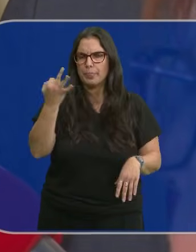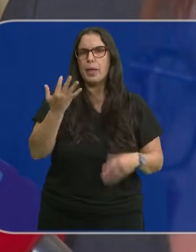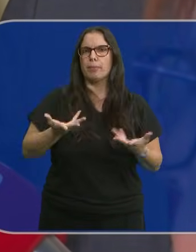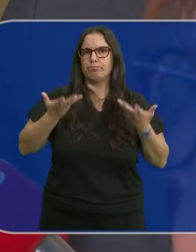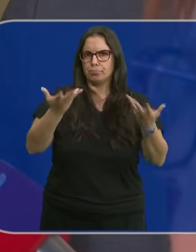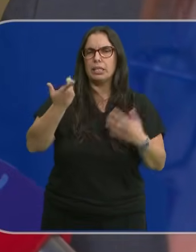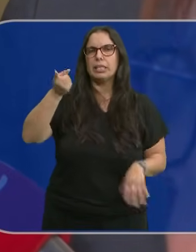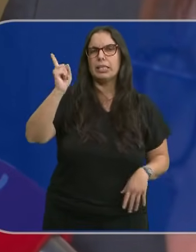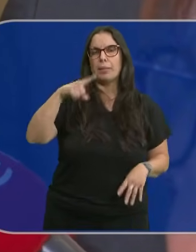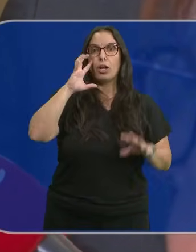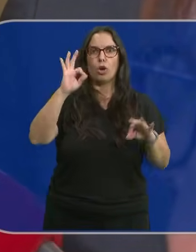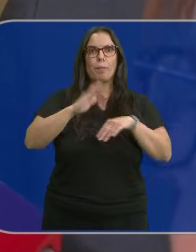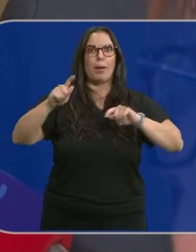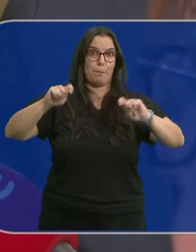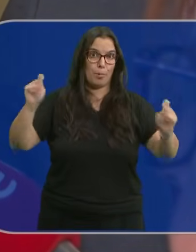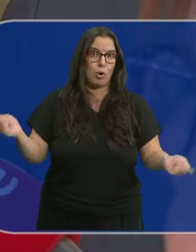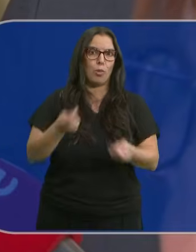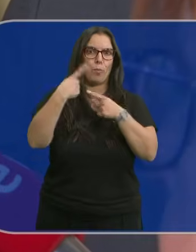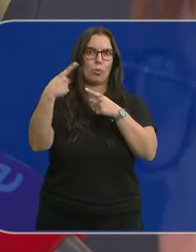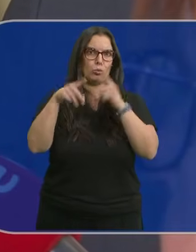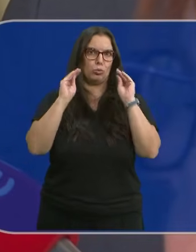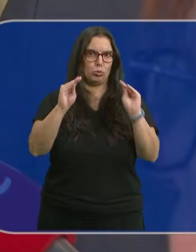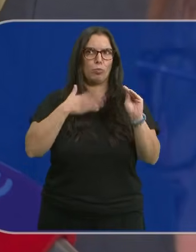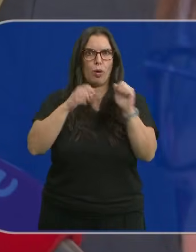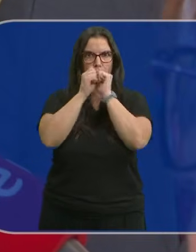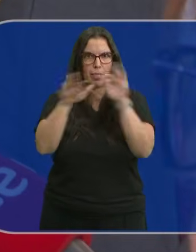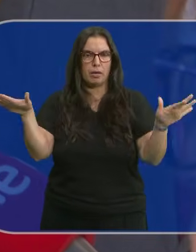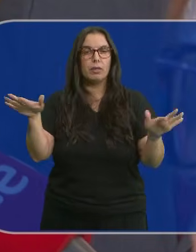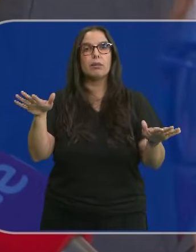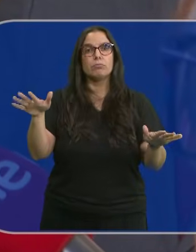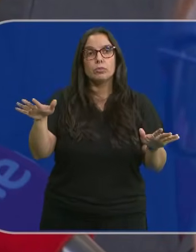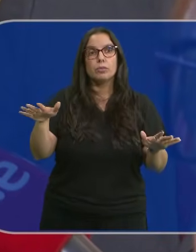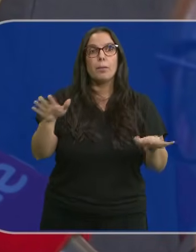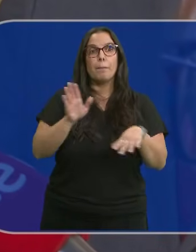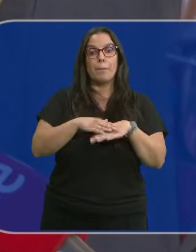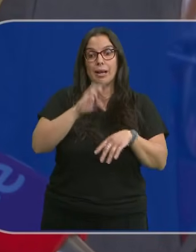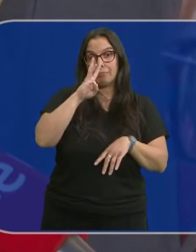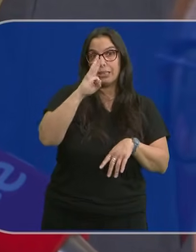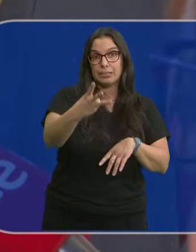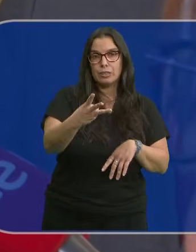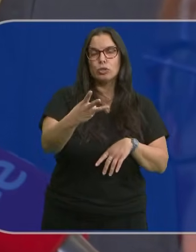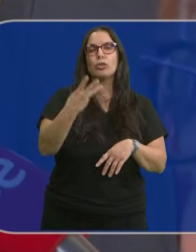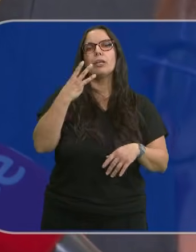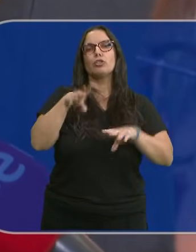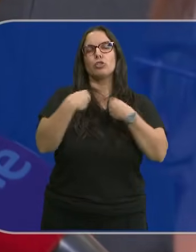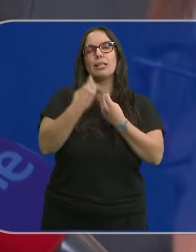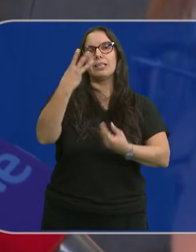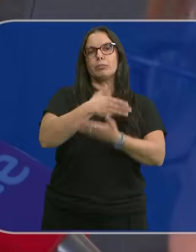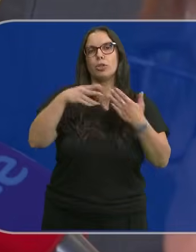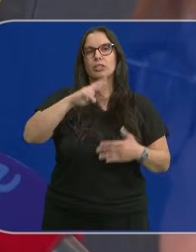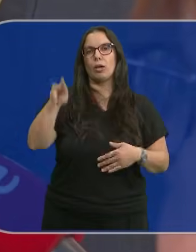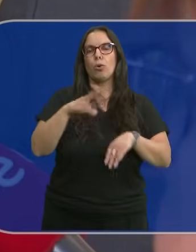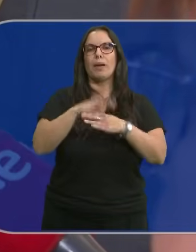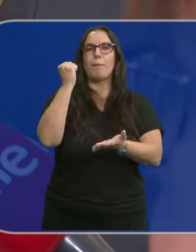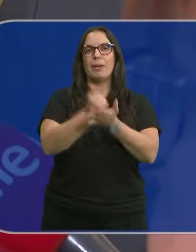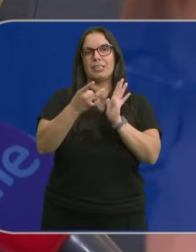productos y también, como no, para la promoción de los productos. De esta manera hemos otorgado para los próximos 3 años 3 millones de euros a estas figuras